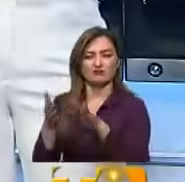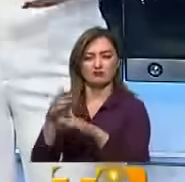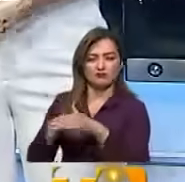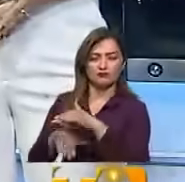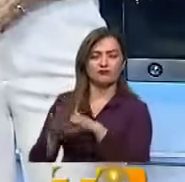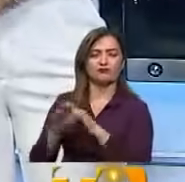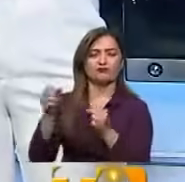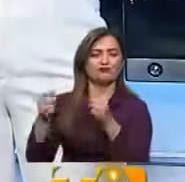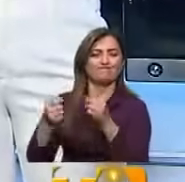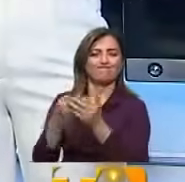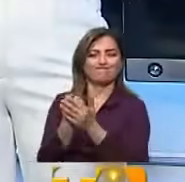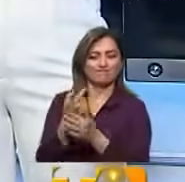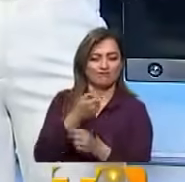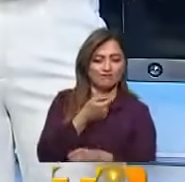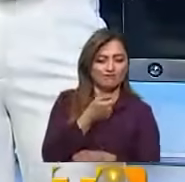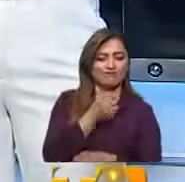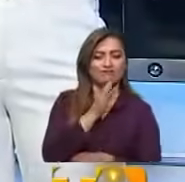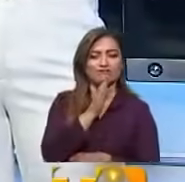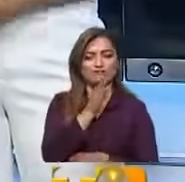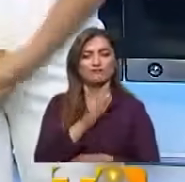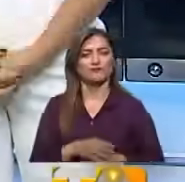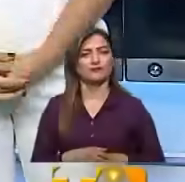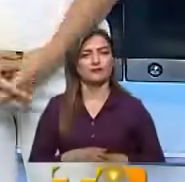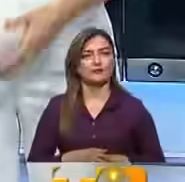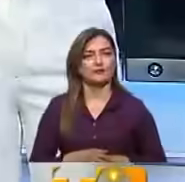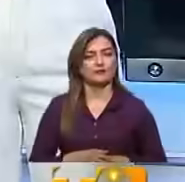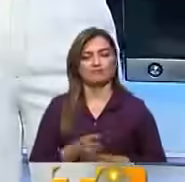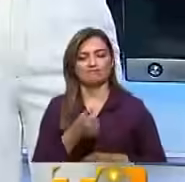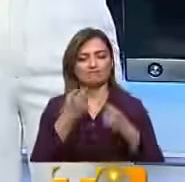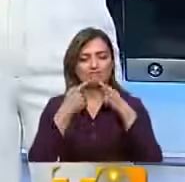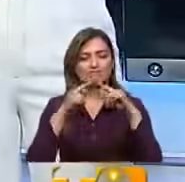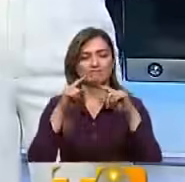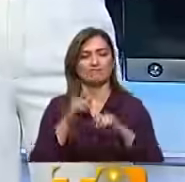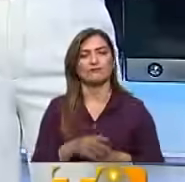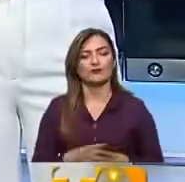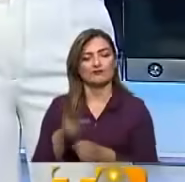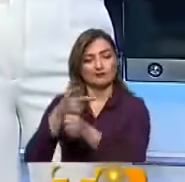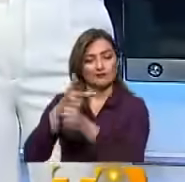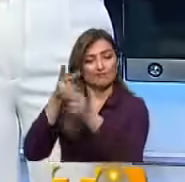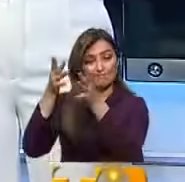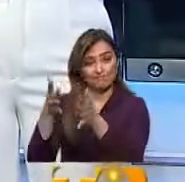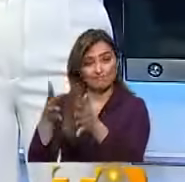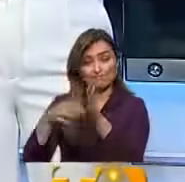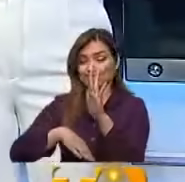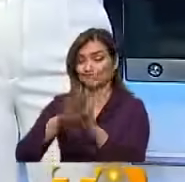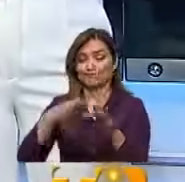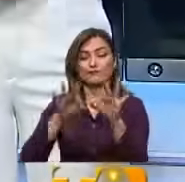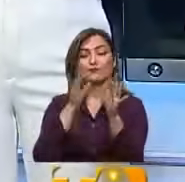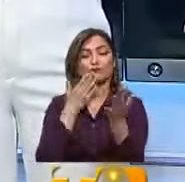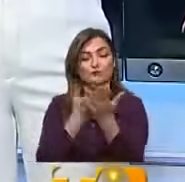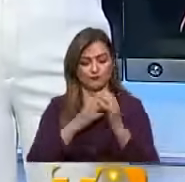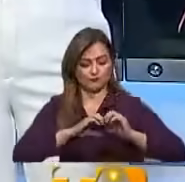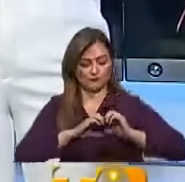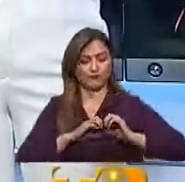en los accidentes de tránsito. Estando en aquí los para que la señal rincones salga. Del Ecuador. Sí, a nuestros camaritas, que son lo máximo. Gracias de verdad de